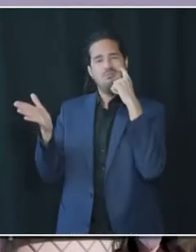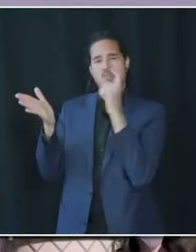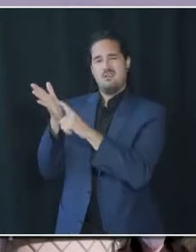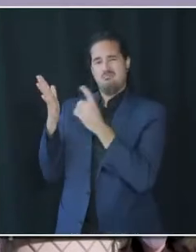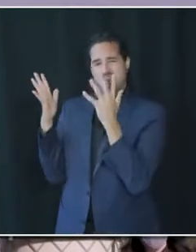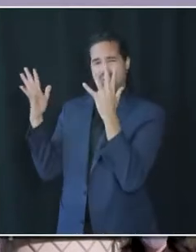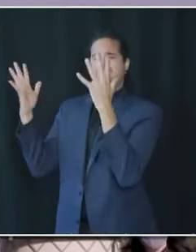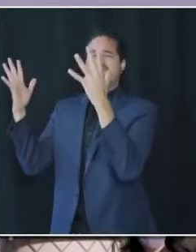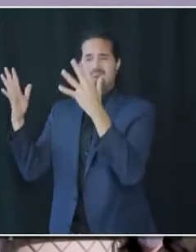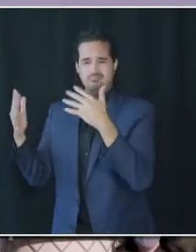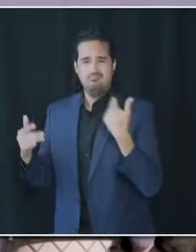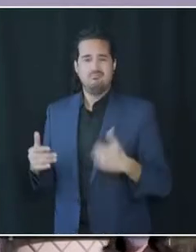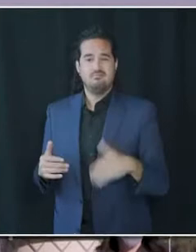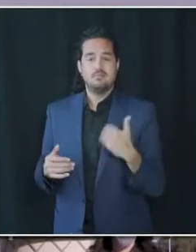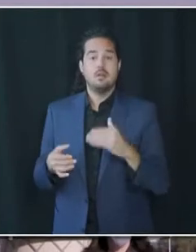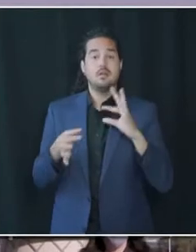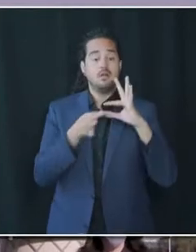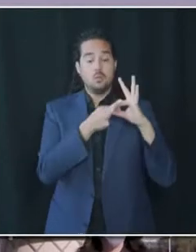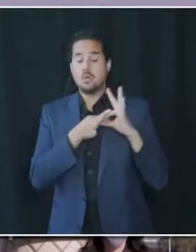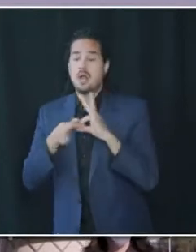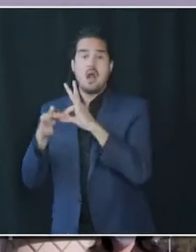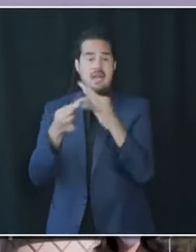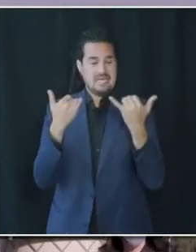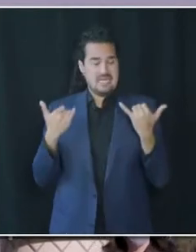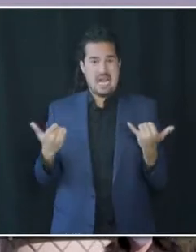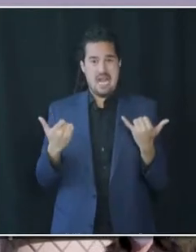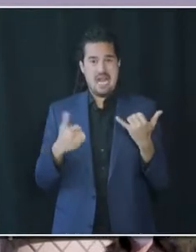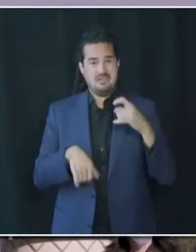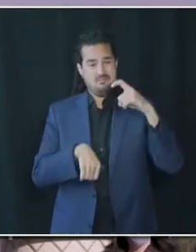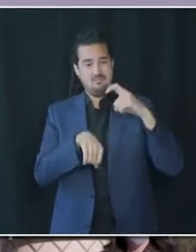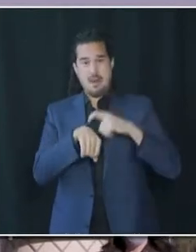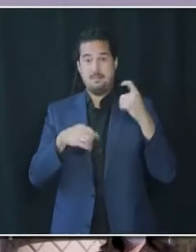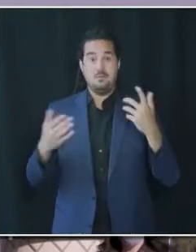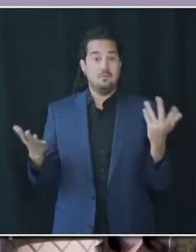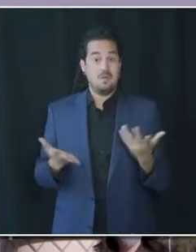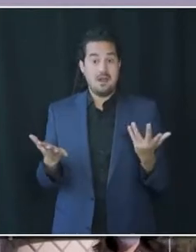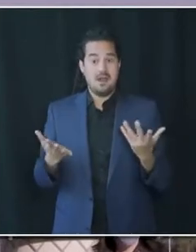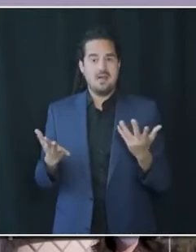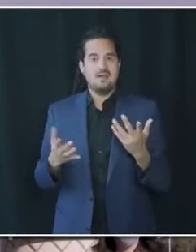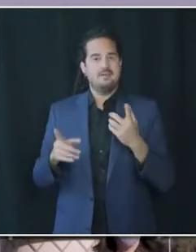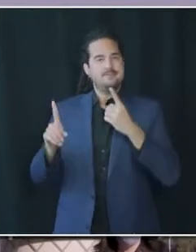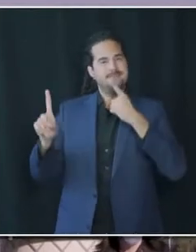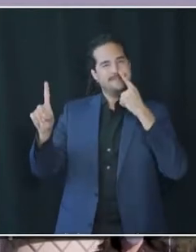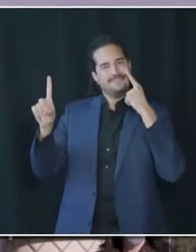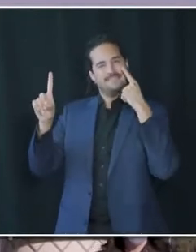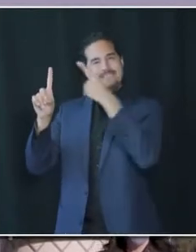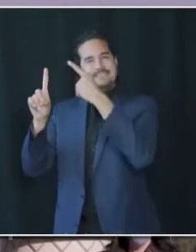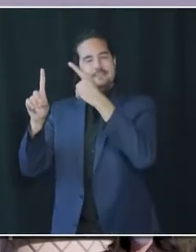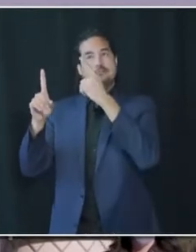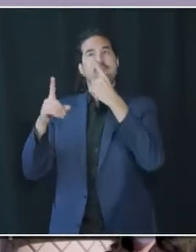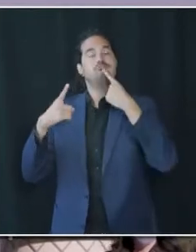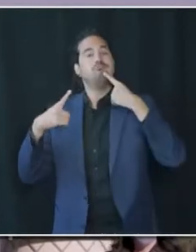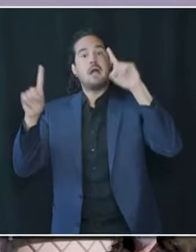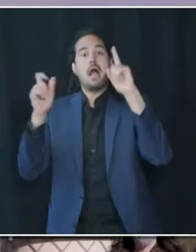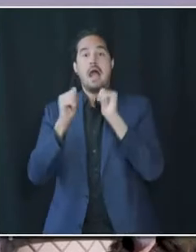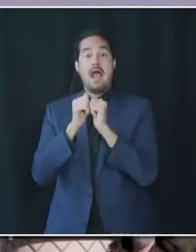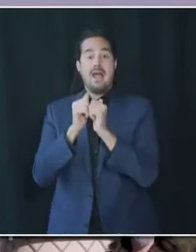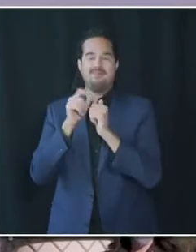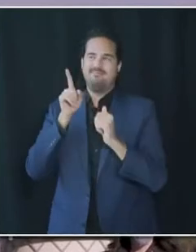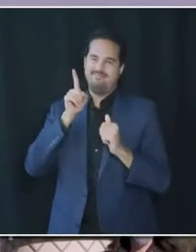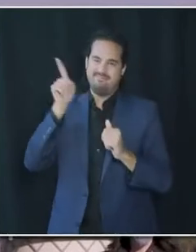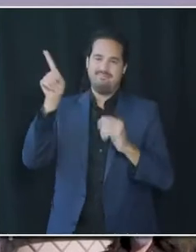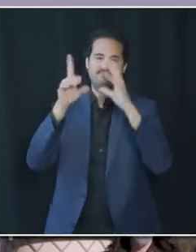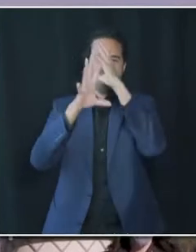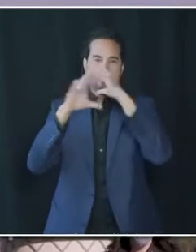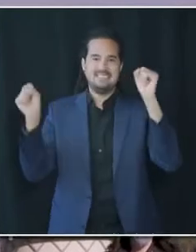ha sido amplificada por nuestro nuevo presidente el presidente de byd nos agrada y es un privilegio para nosotros para como